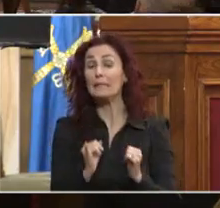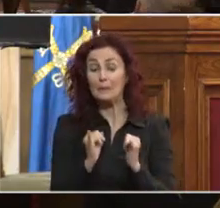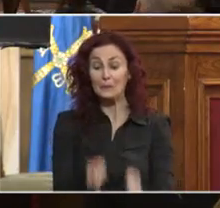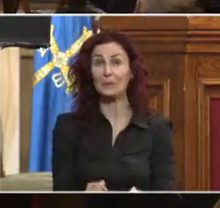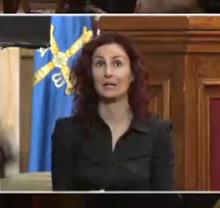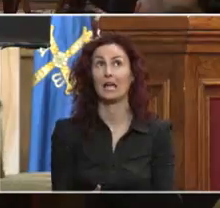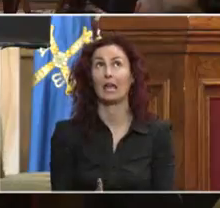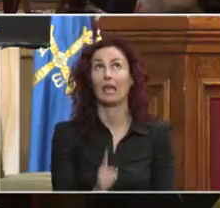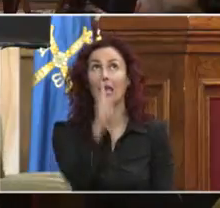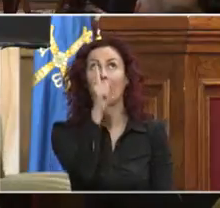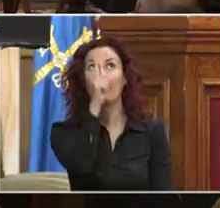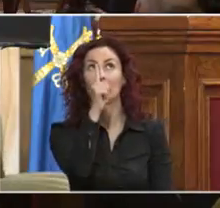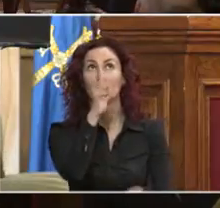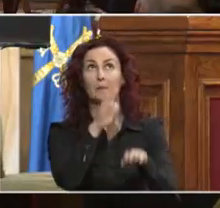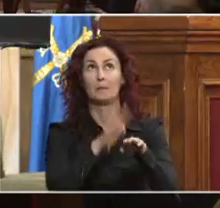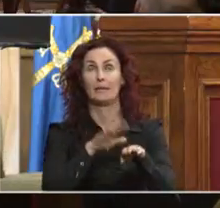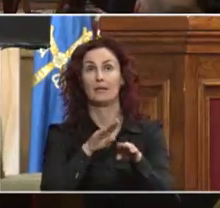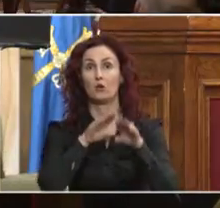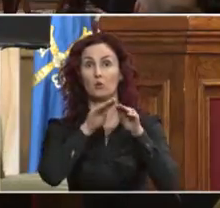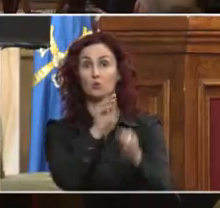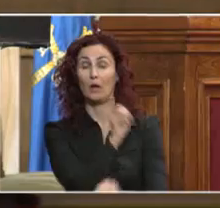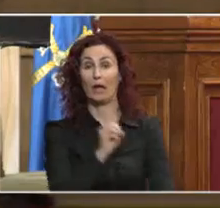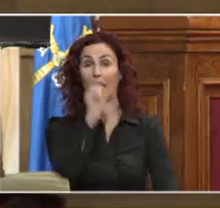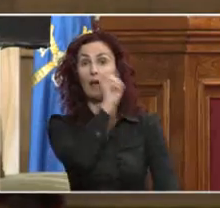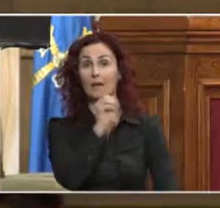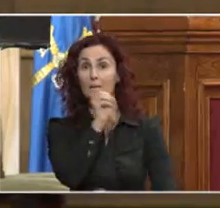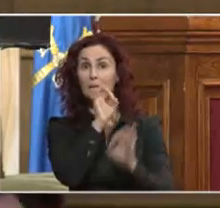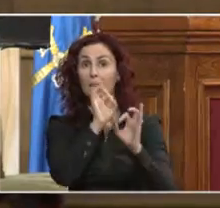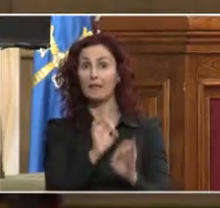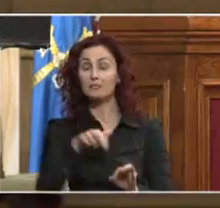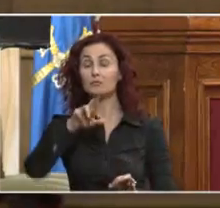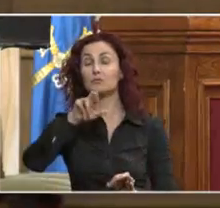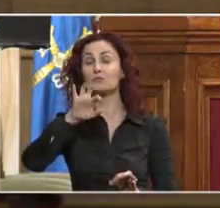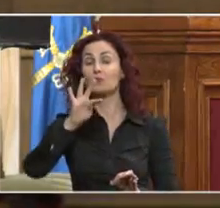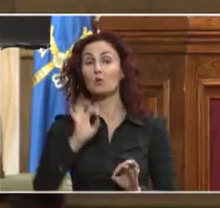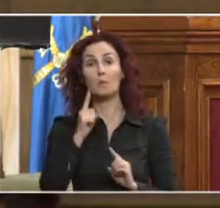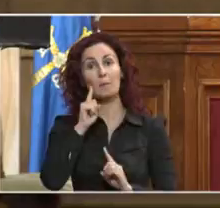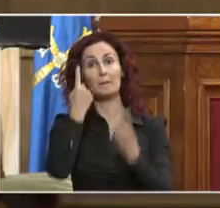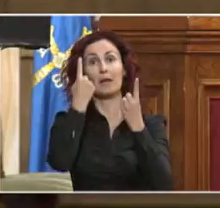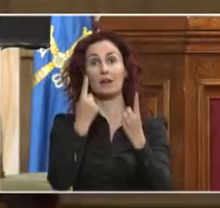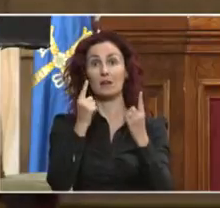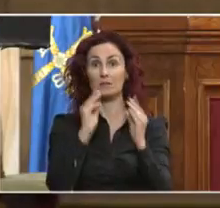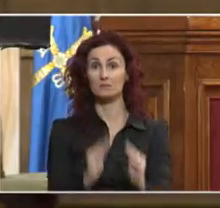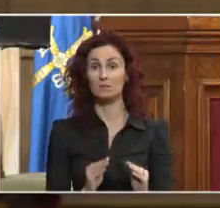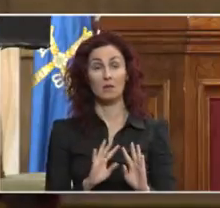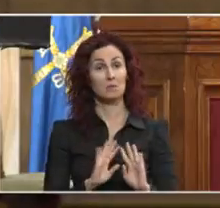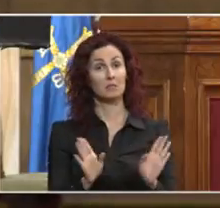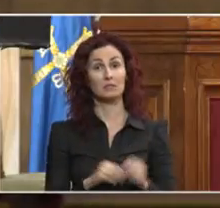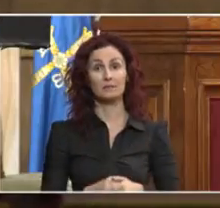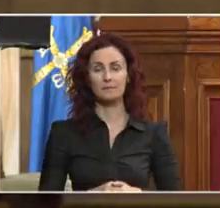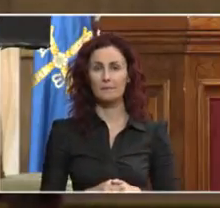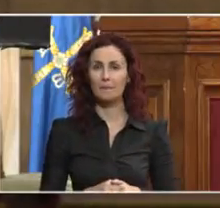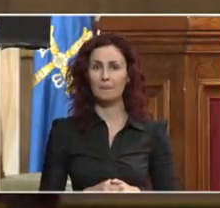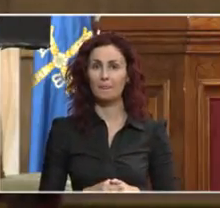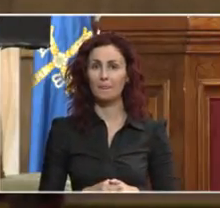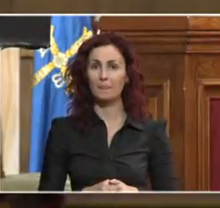acto para el cual se hizo la cantata Modatón, que fue su primer título, luego Laxatón.